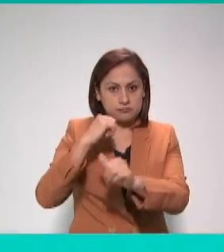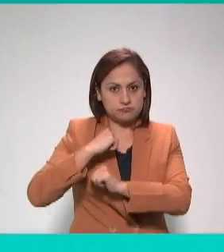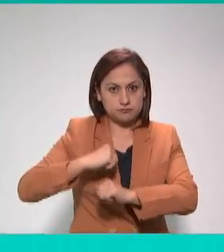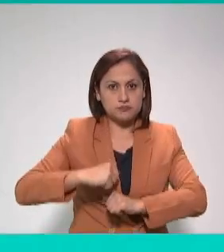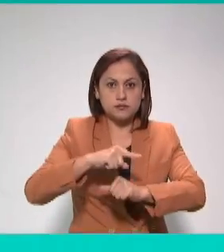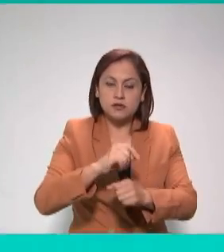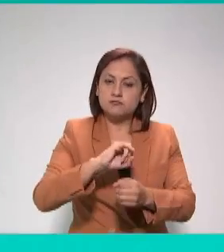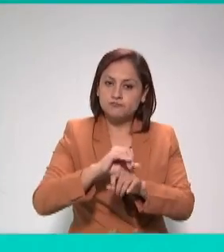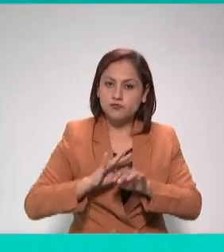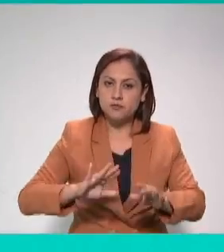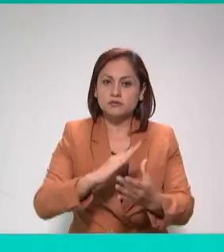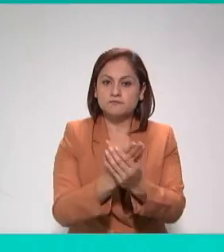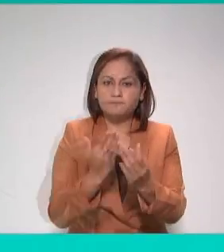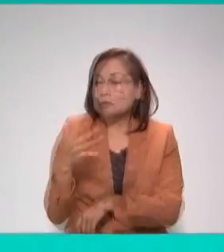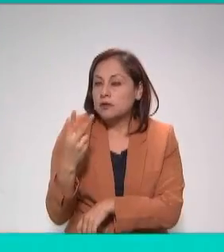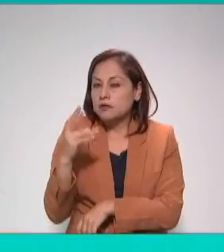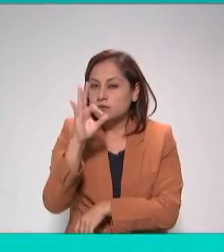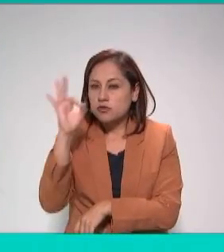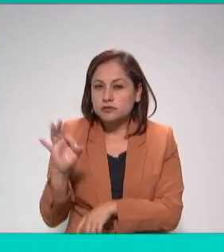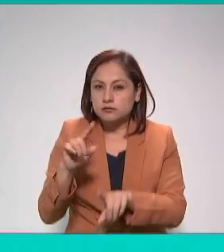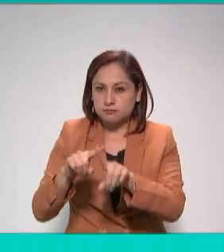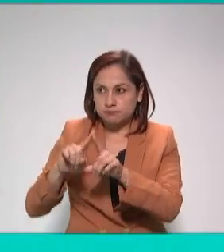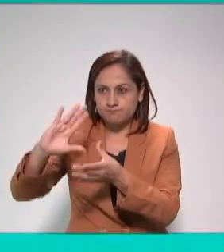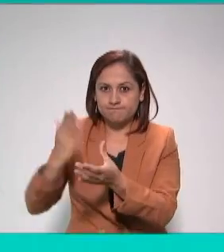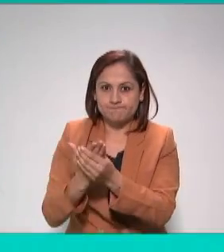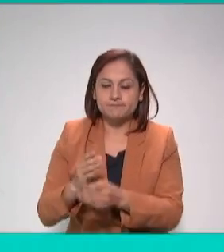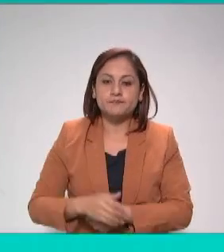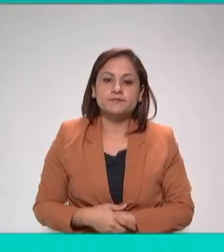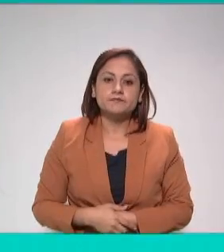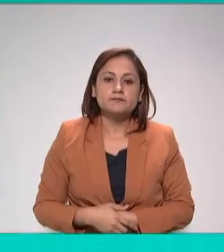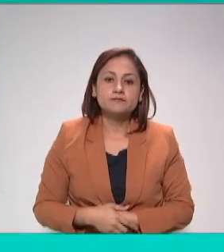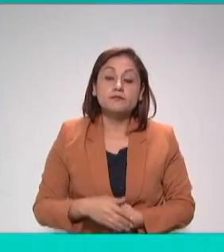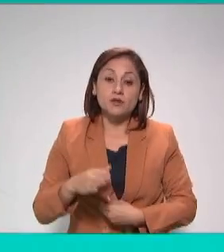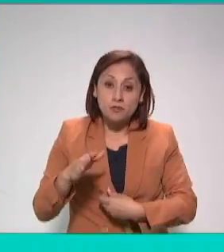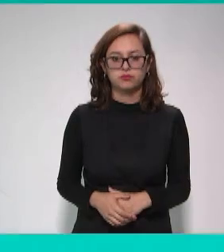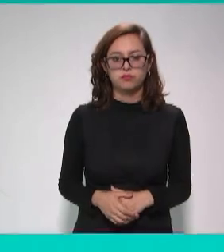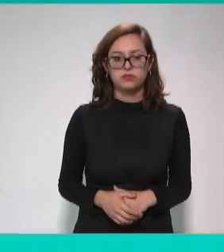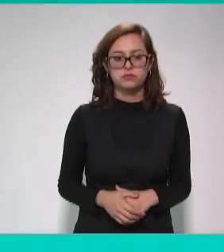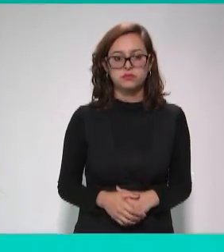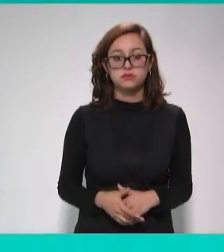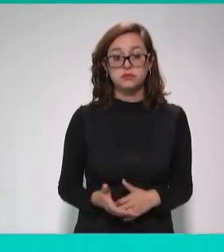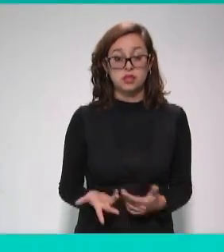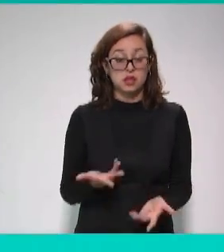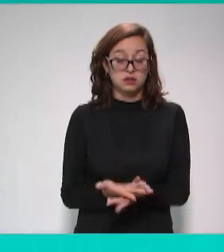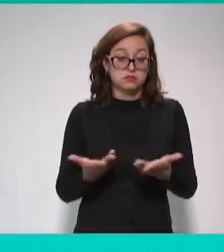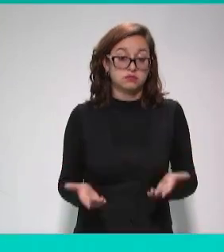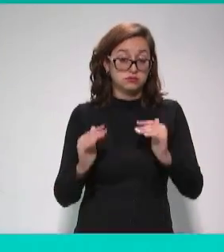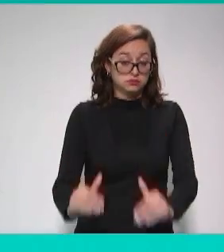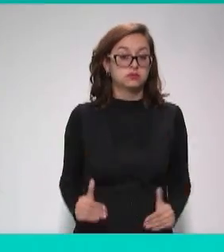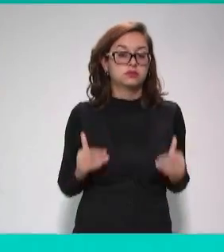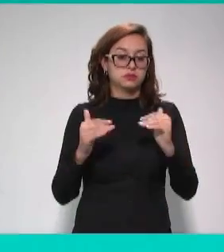documentos o bien de 70 años tratándose de datos personales sensibles sin embargo el expediente solicitado por el ahora recurrente no ha sido